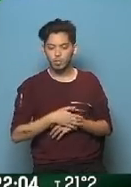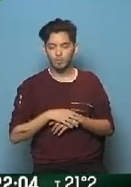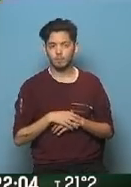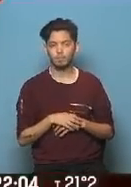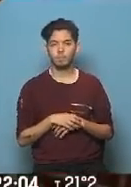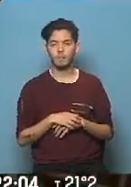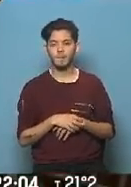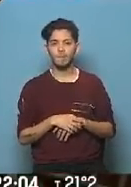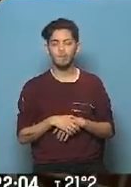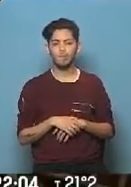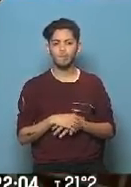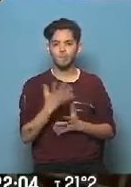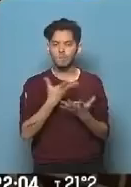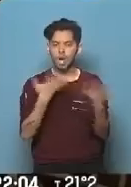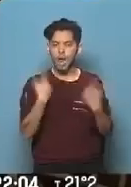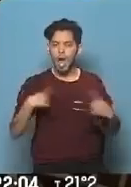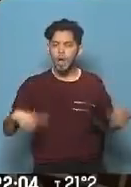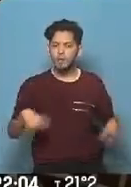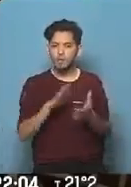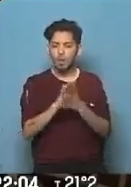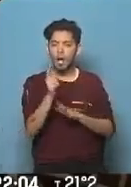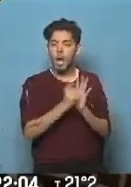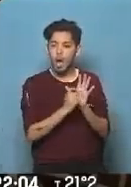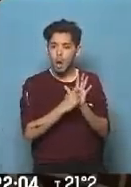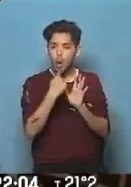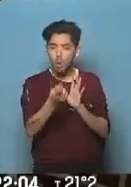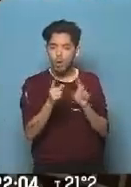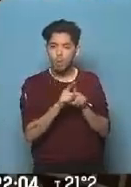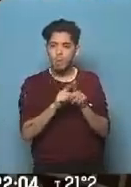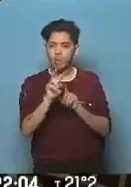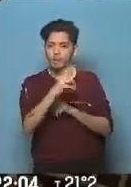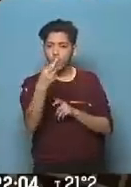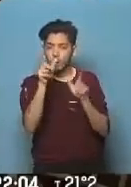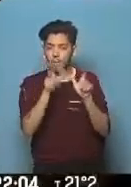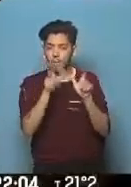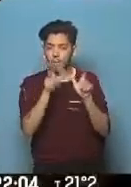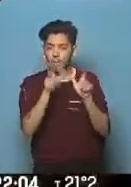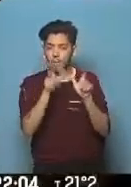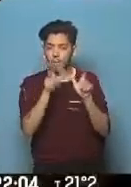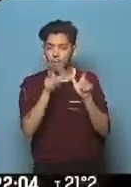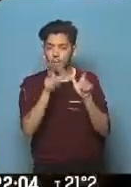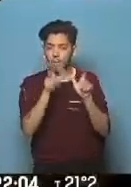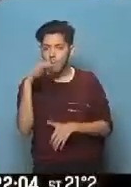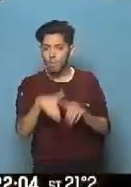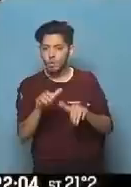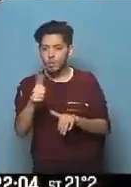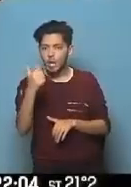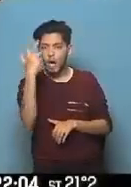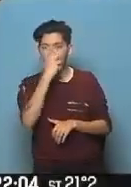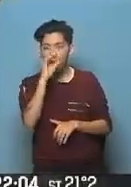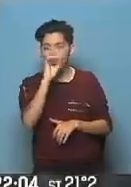6%. La gran novedad de la encuesta es que, en segunda vuelta, Haddad podría ganarle a